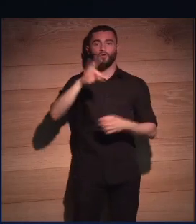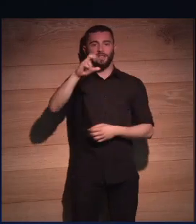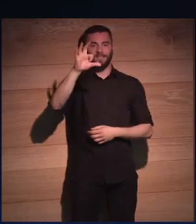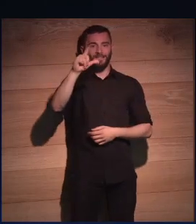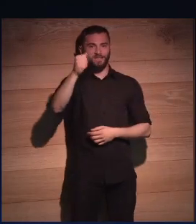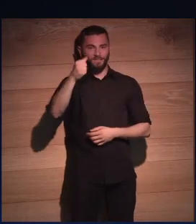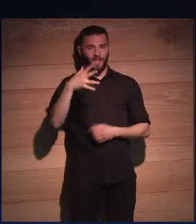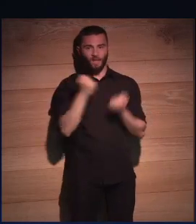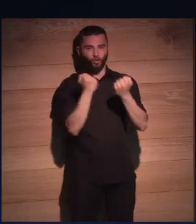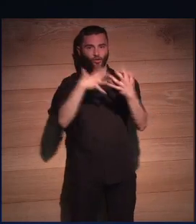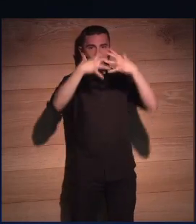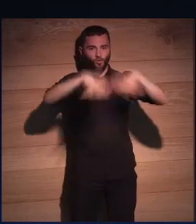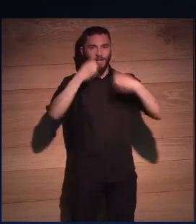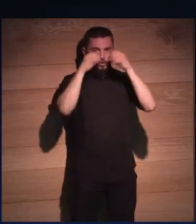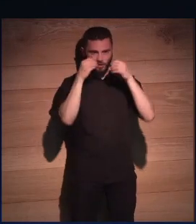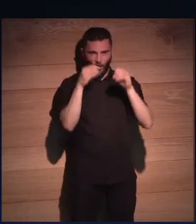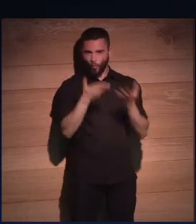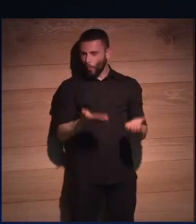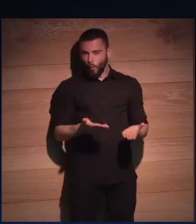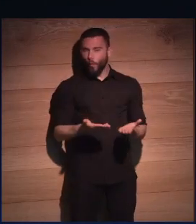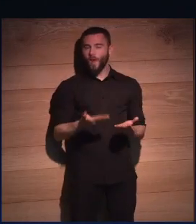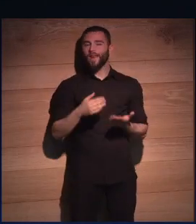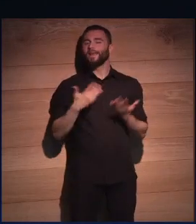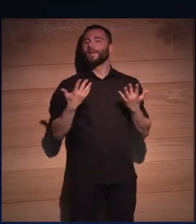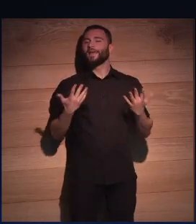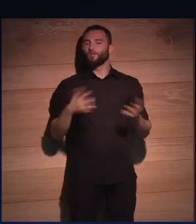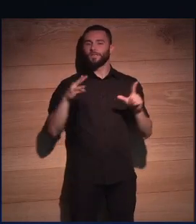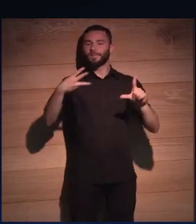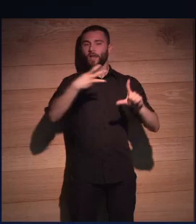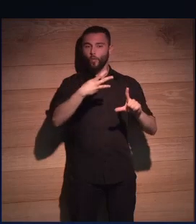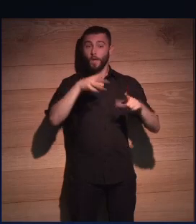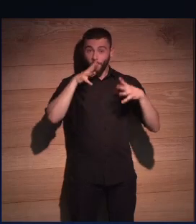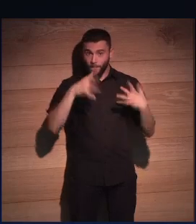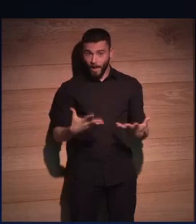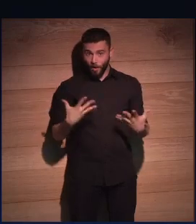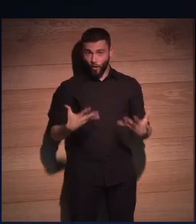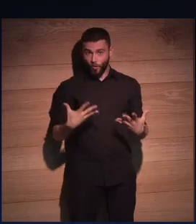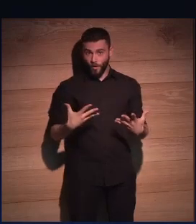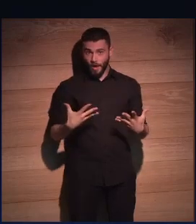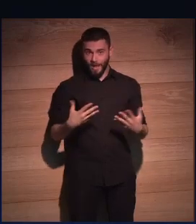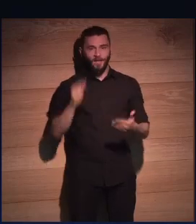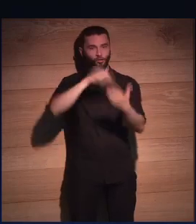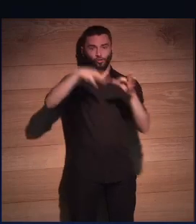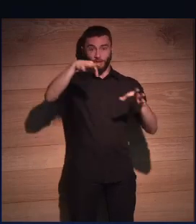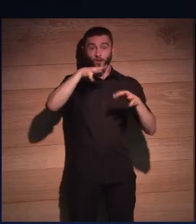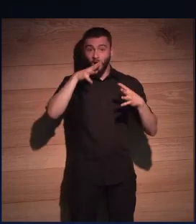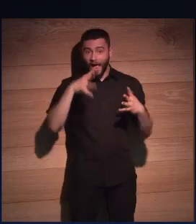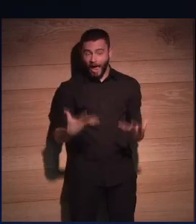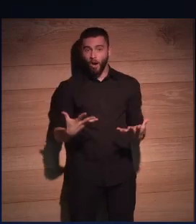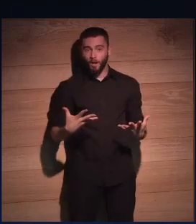de los coches automáticos de Google. ¿Hasta qué punto la web que tenemos ahora y el contrato que tenemos ahora,